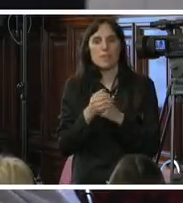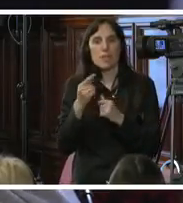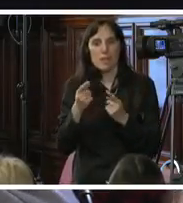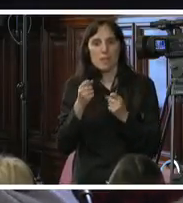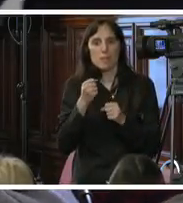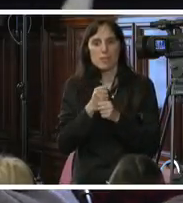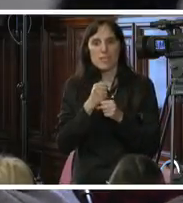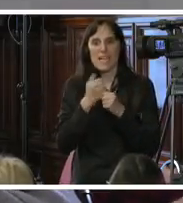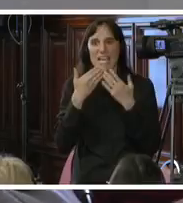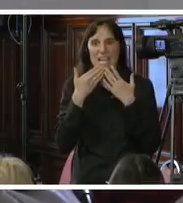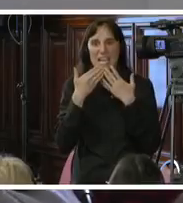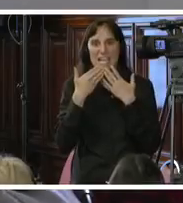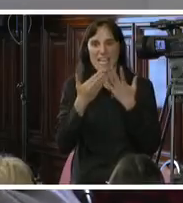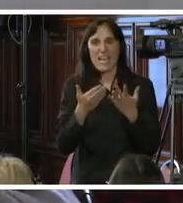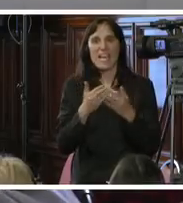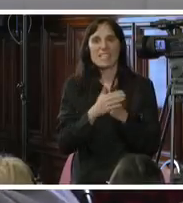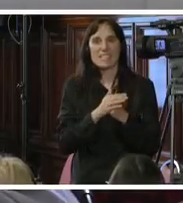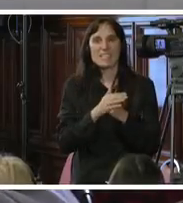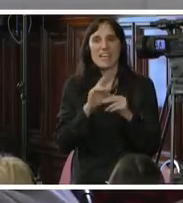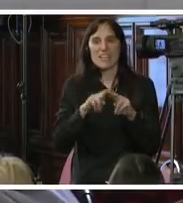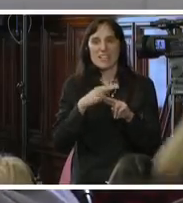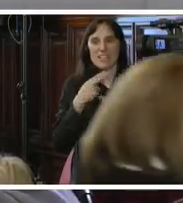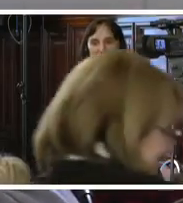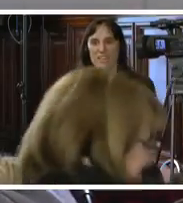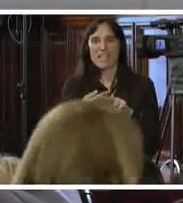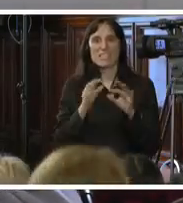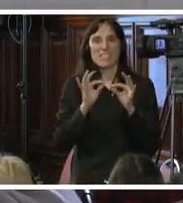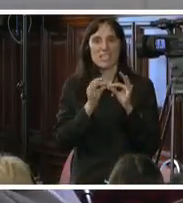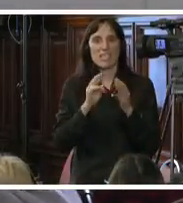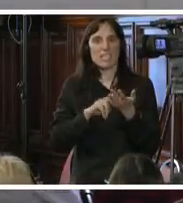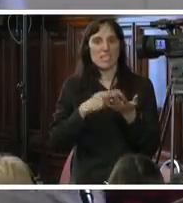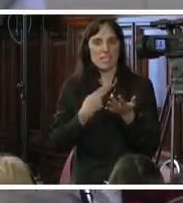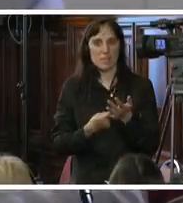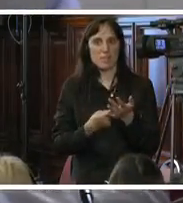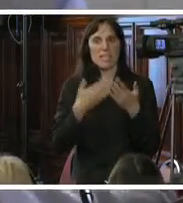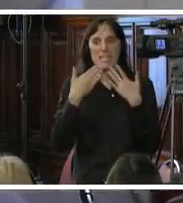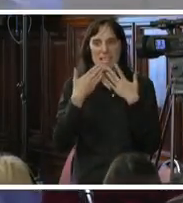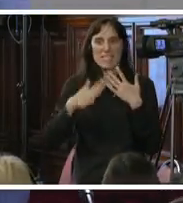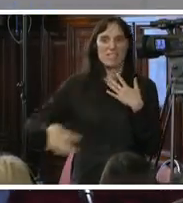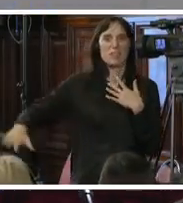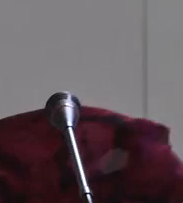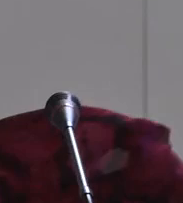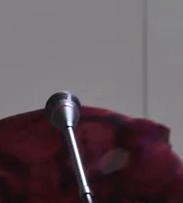posible. Gracias nuevamente a los intérpretes y muchas gracias a